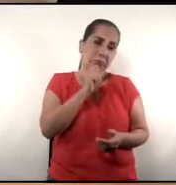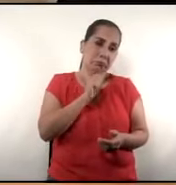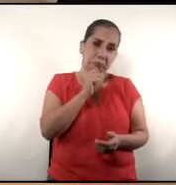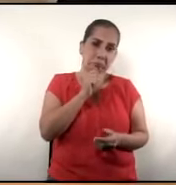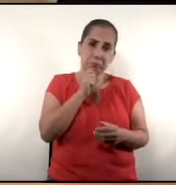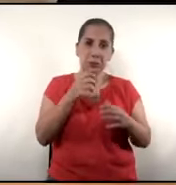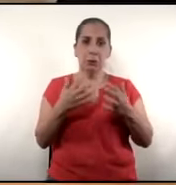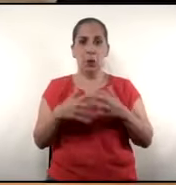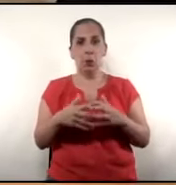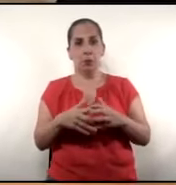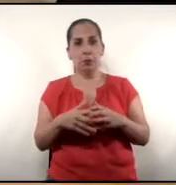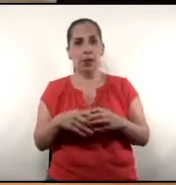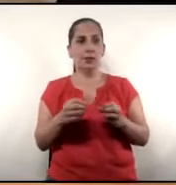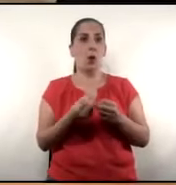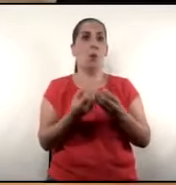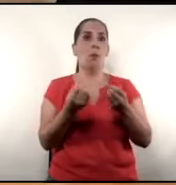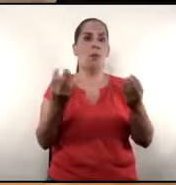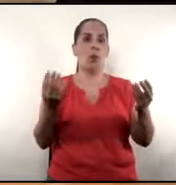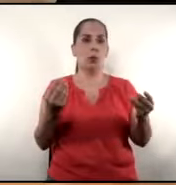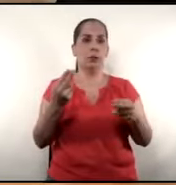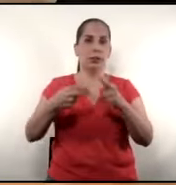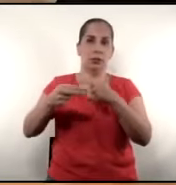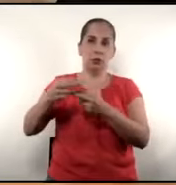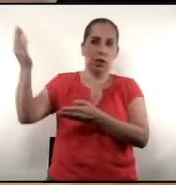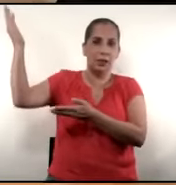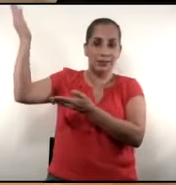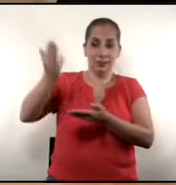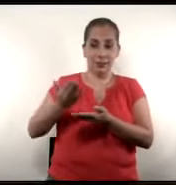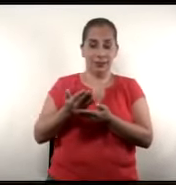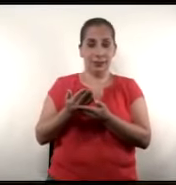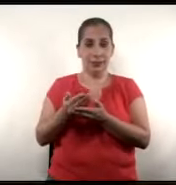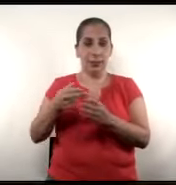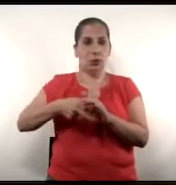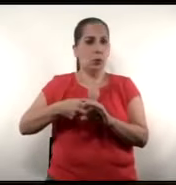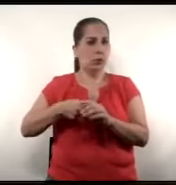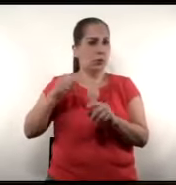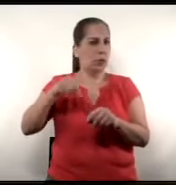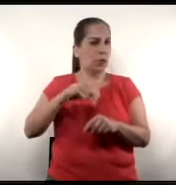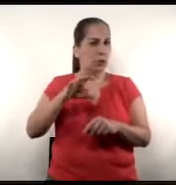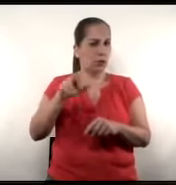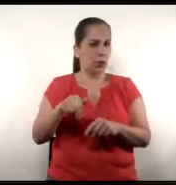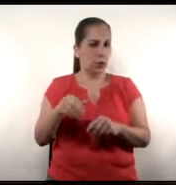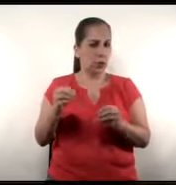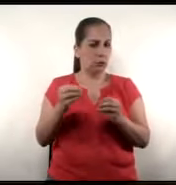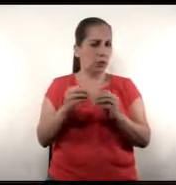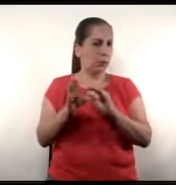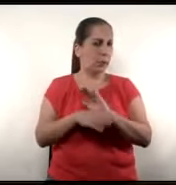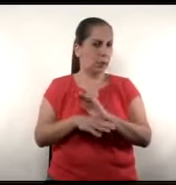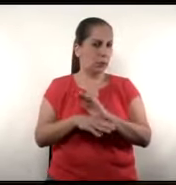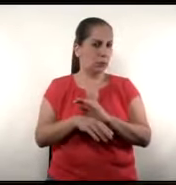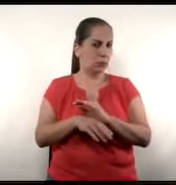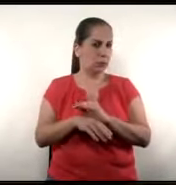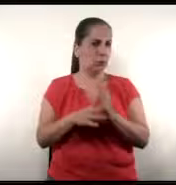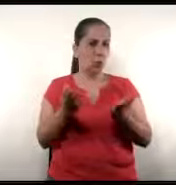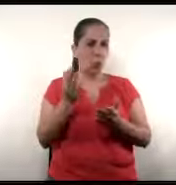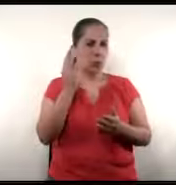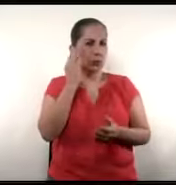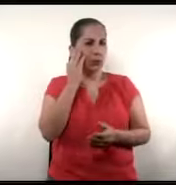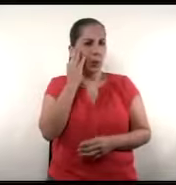empresa, de una multinacional, trayendo el combustible al país, no va a salir más barato? Que en esa competencia